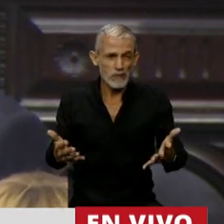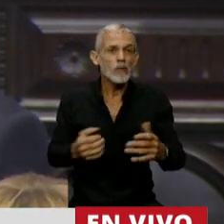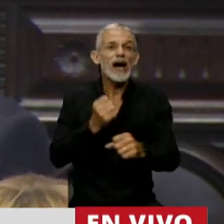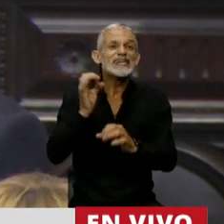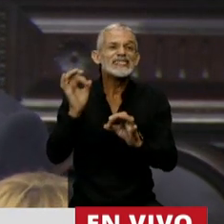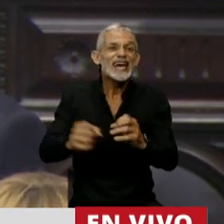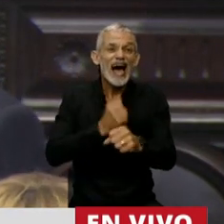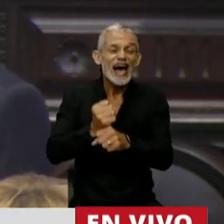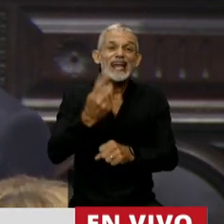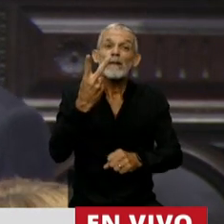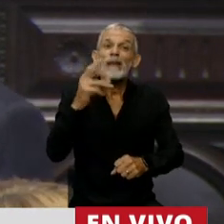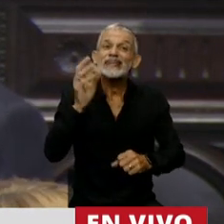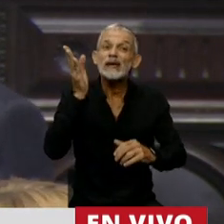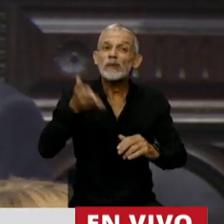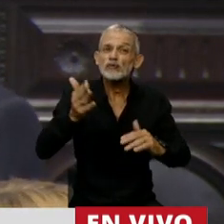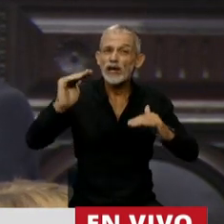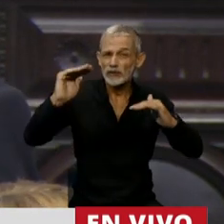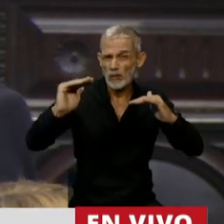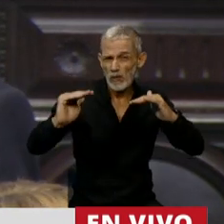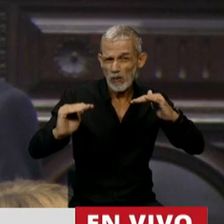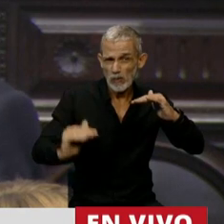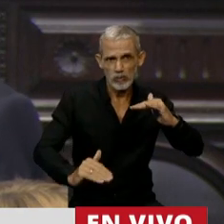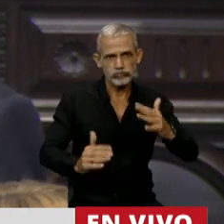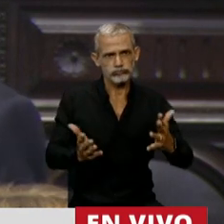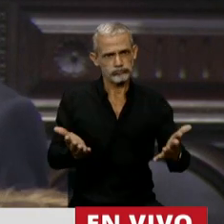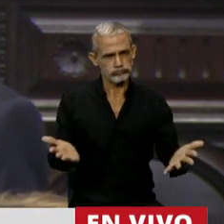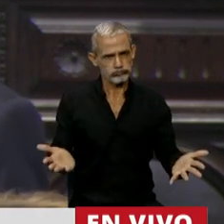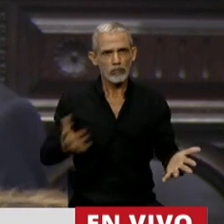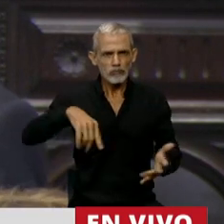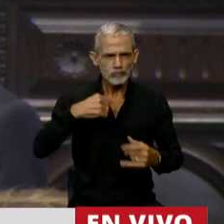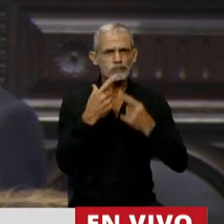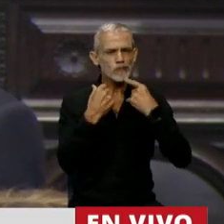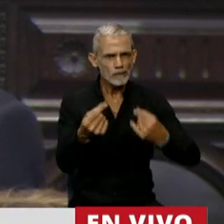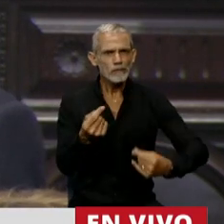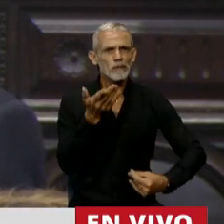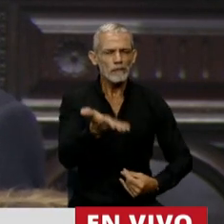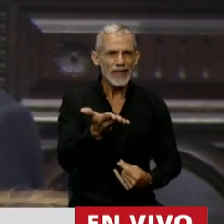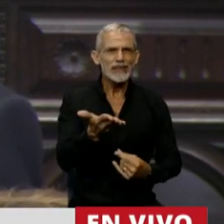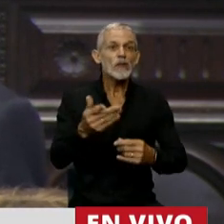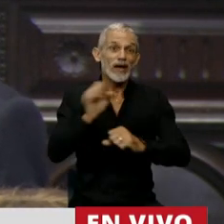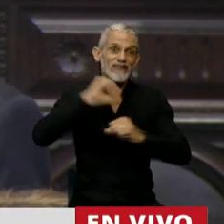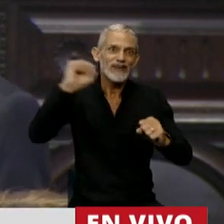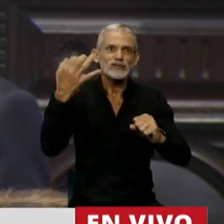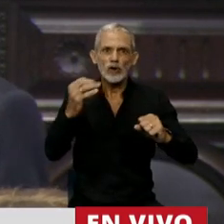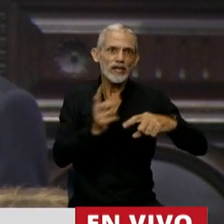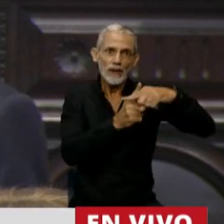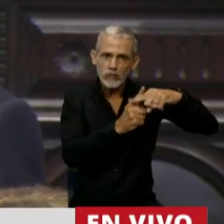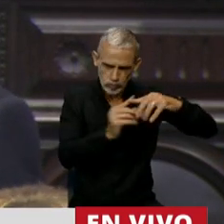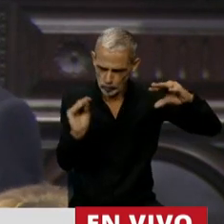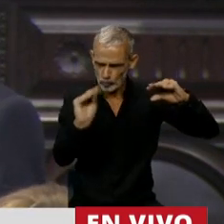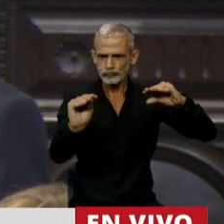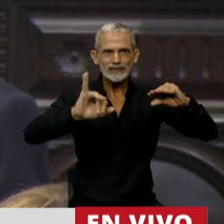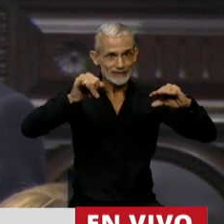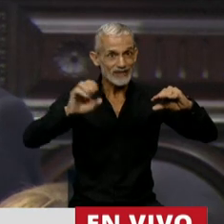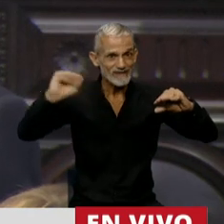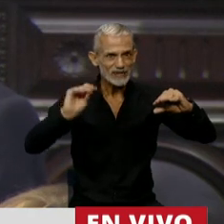llegar a ser de 20 puntos. Y es por eso claramente que reclamamos que la inflación esté presente en la fórmula y es lo que nos